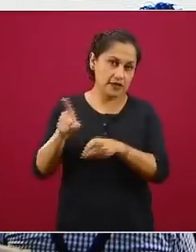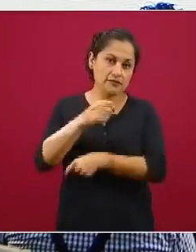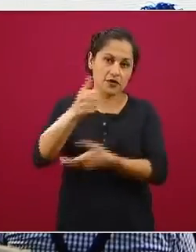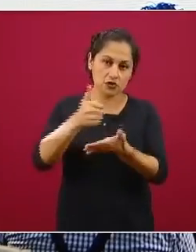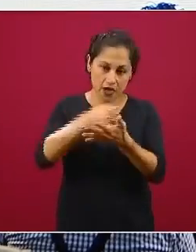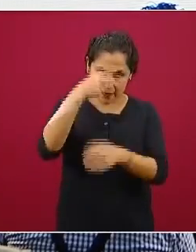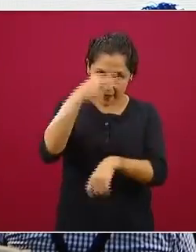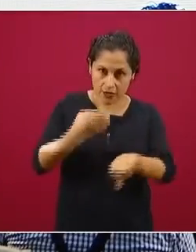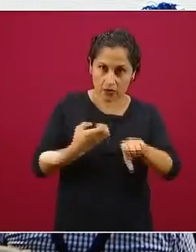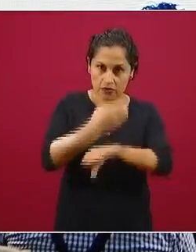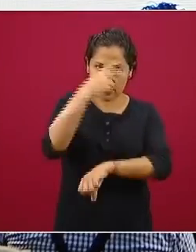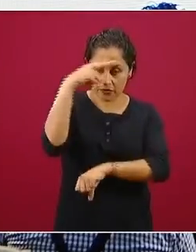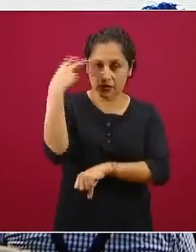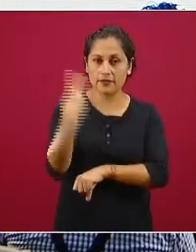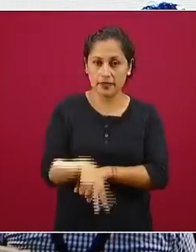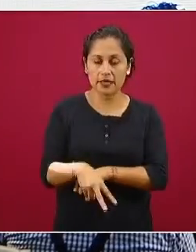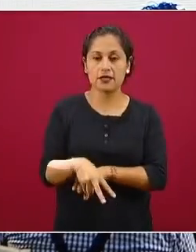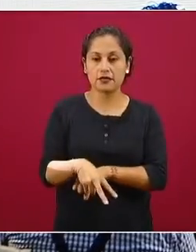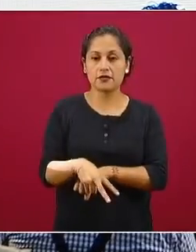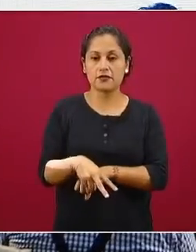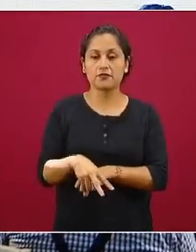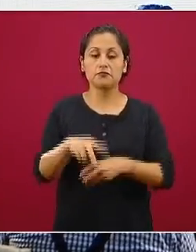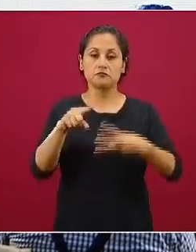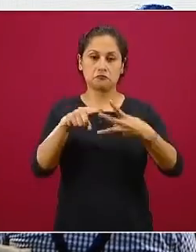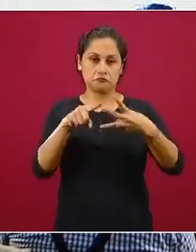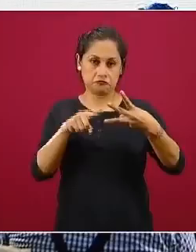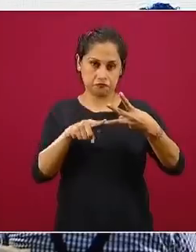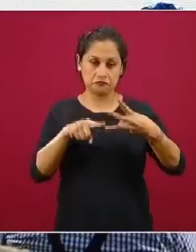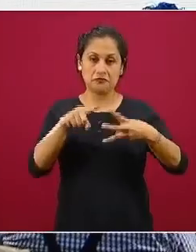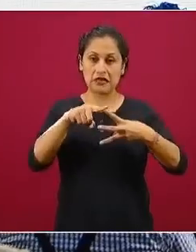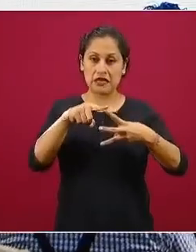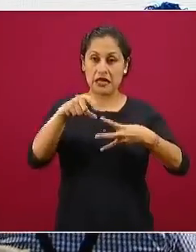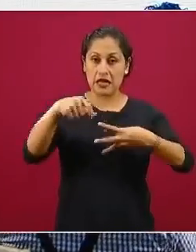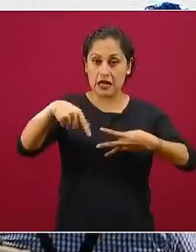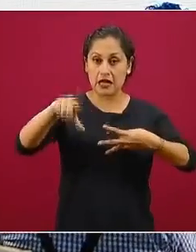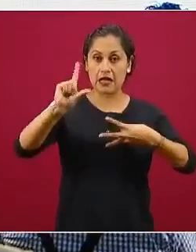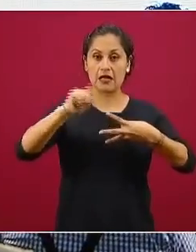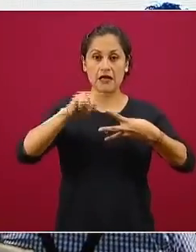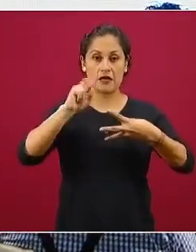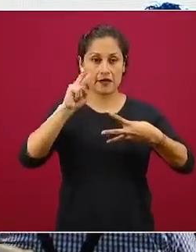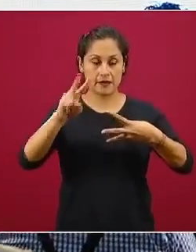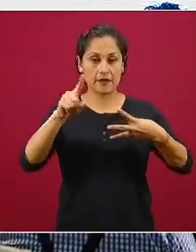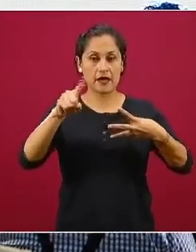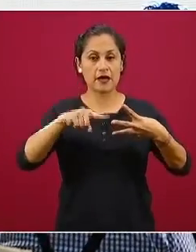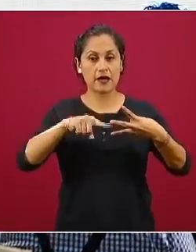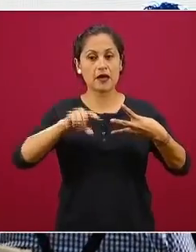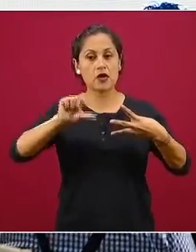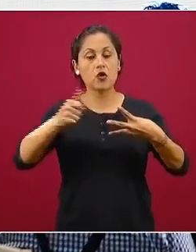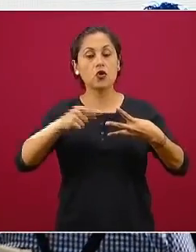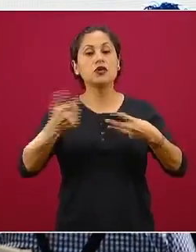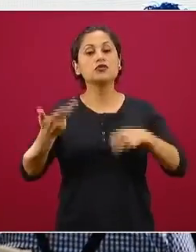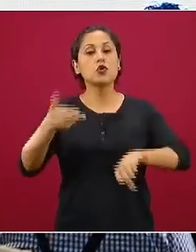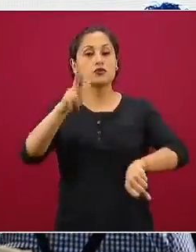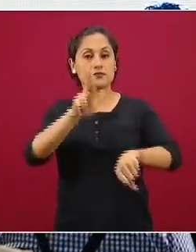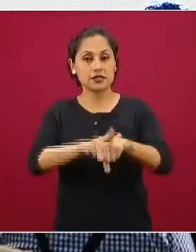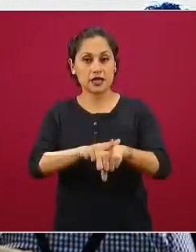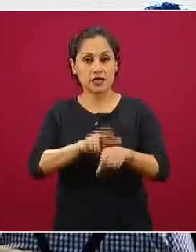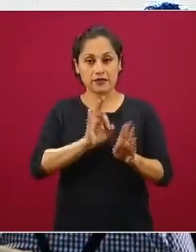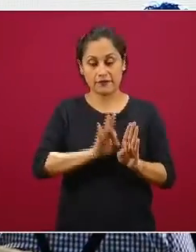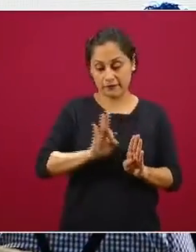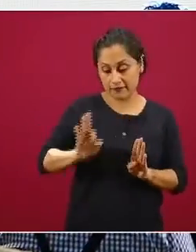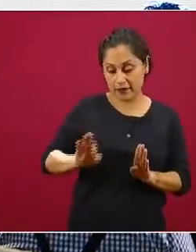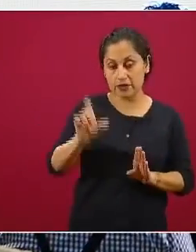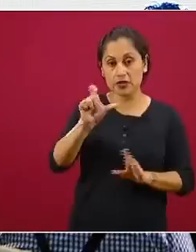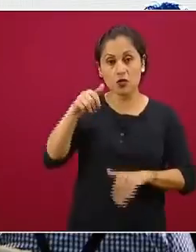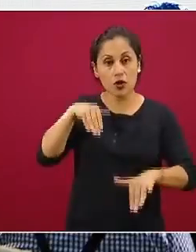y después en las siguientes 2 gráficas son las personas hospitalizadas en cierta fecha en las